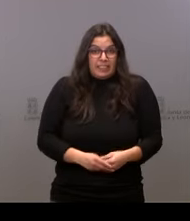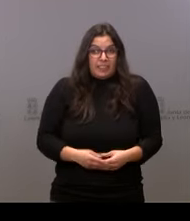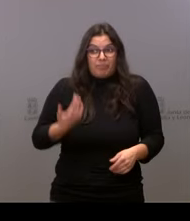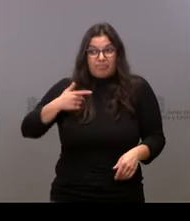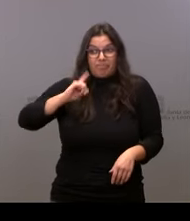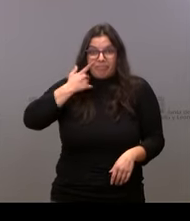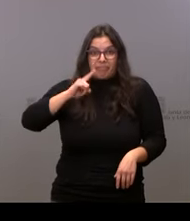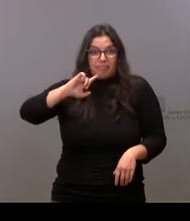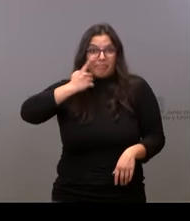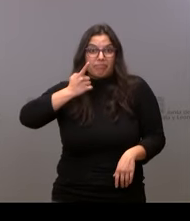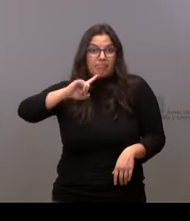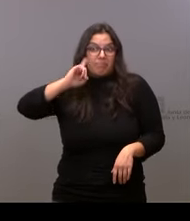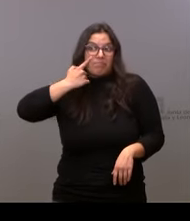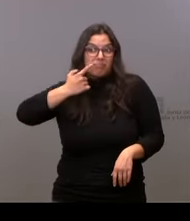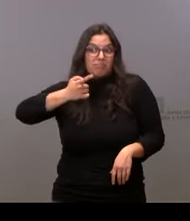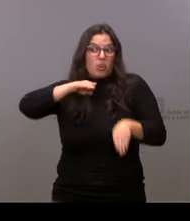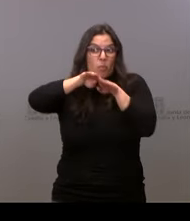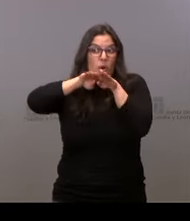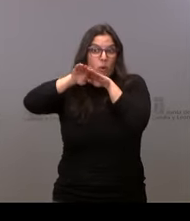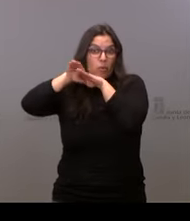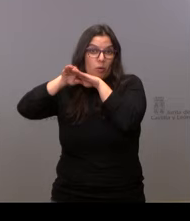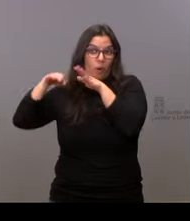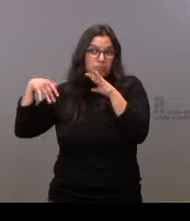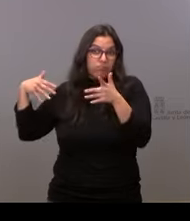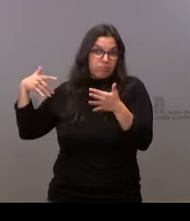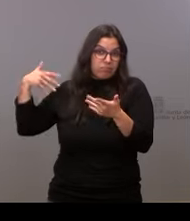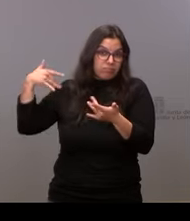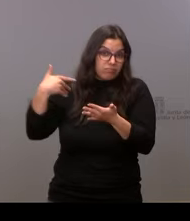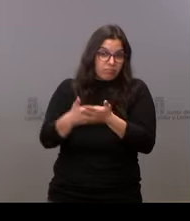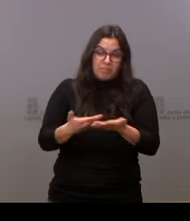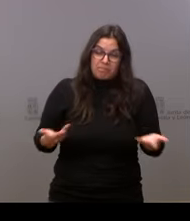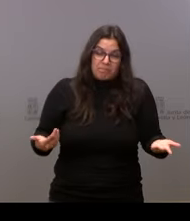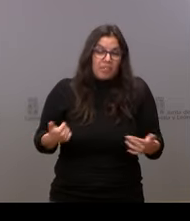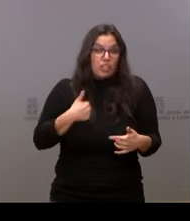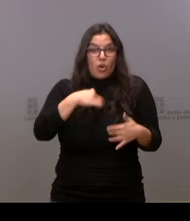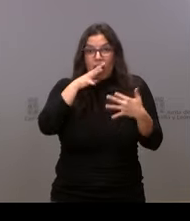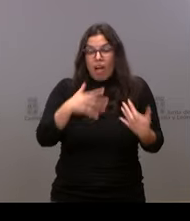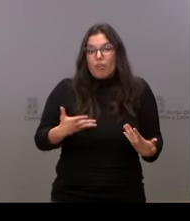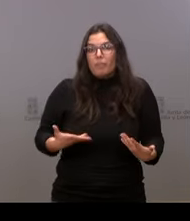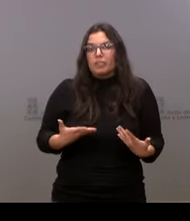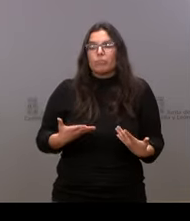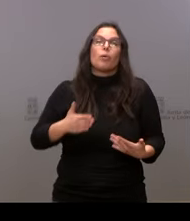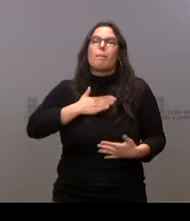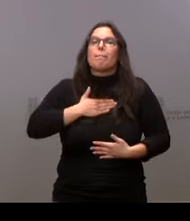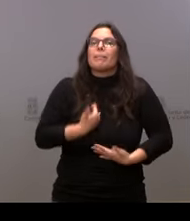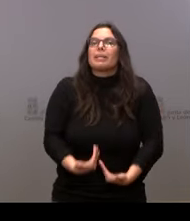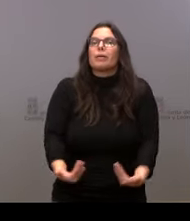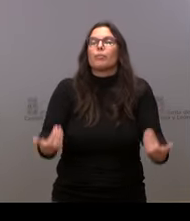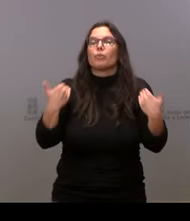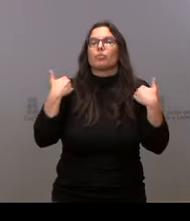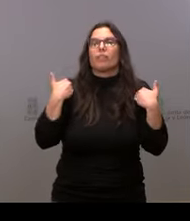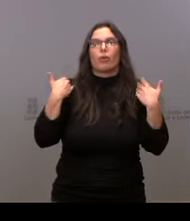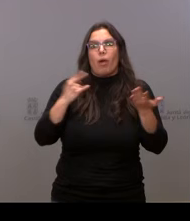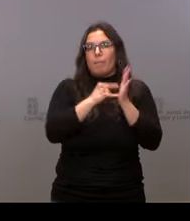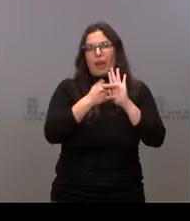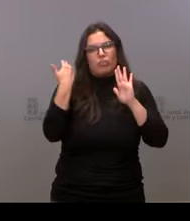los tambores del adelanto electoral y mi responsabilidad en estos momentos es pues impulsar el